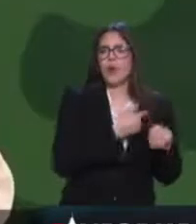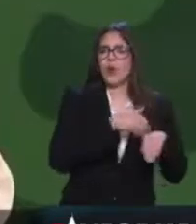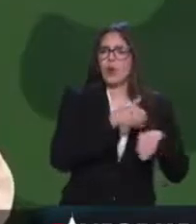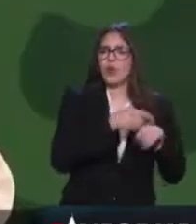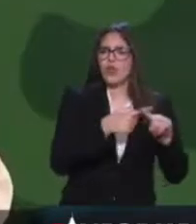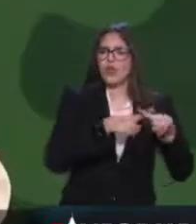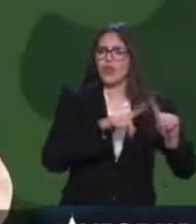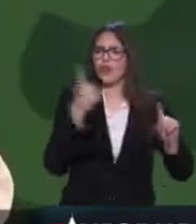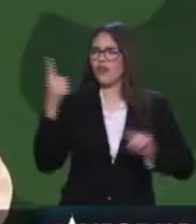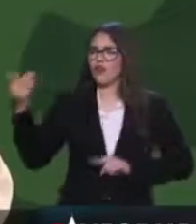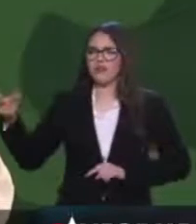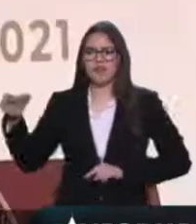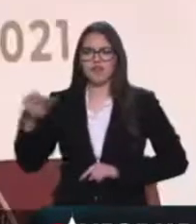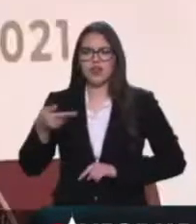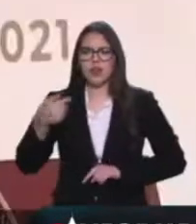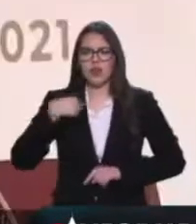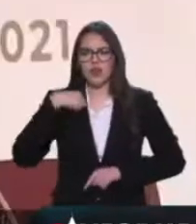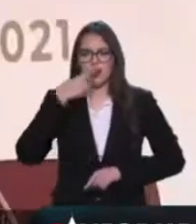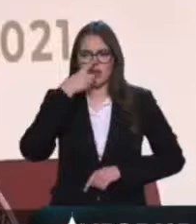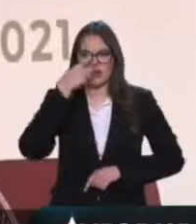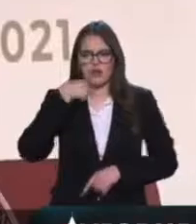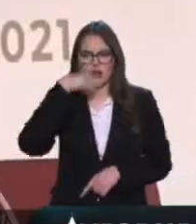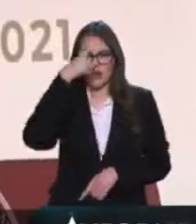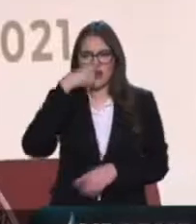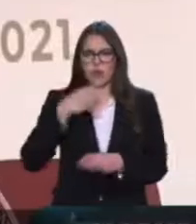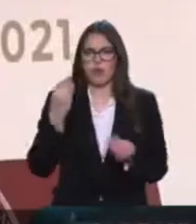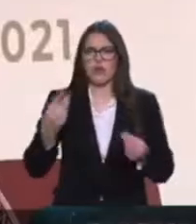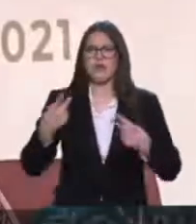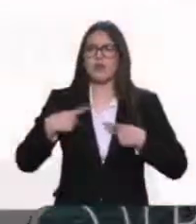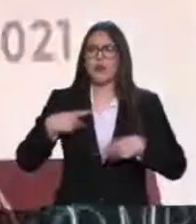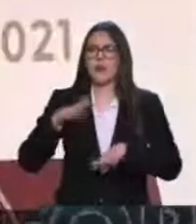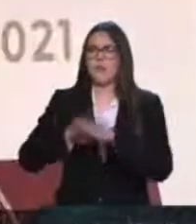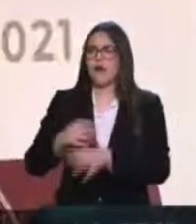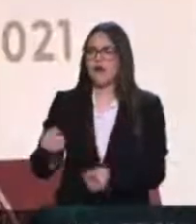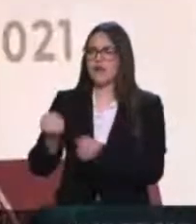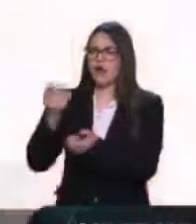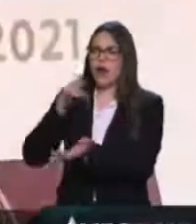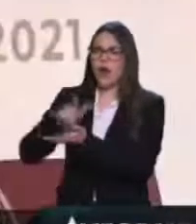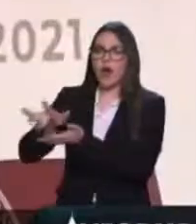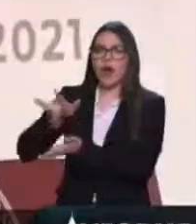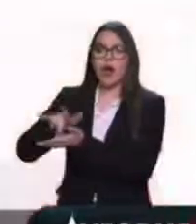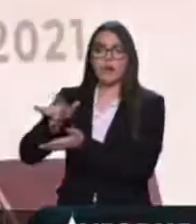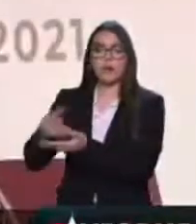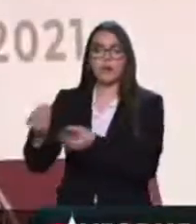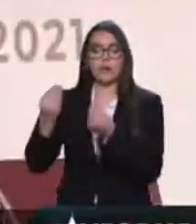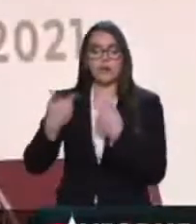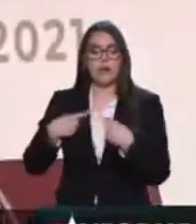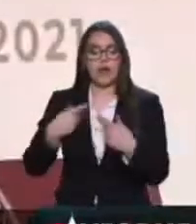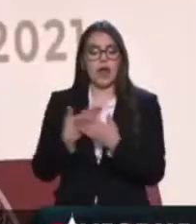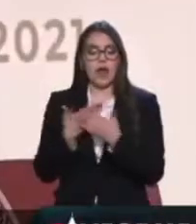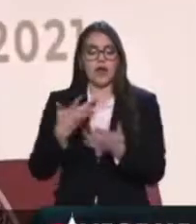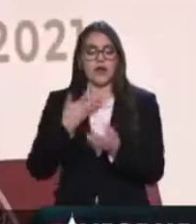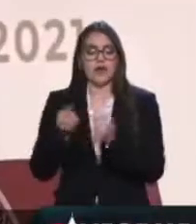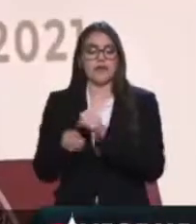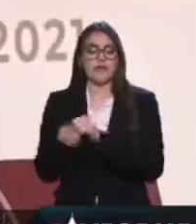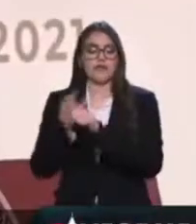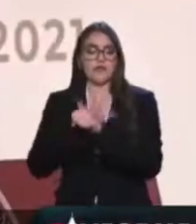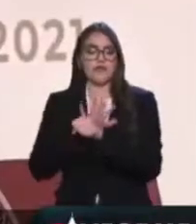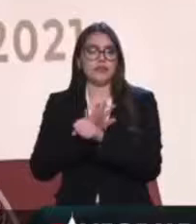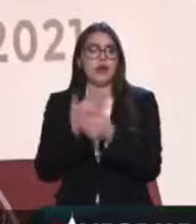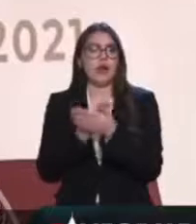está recibiendo más apoyo y aún con la pandemia la gente tiene para